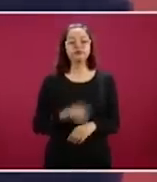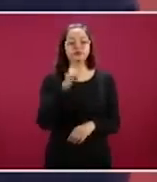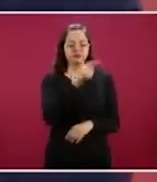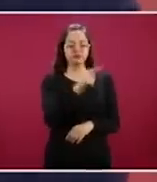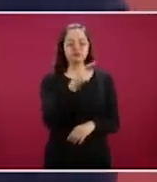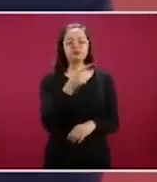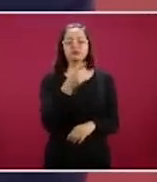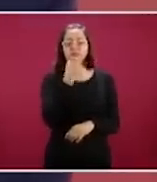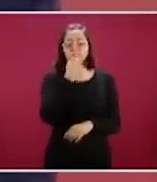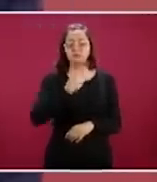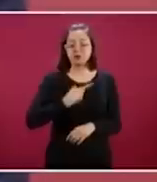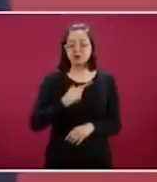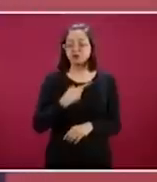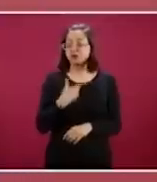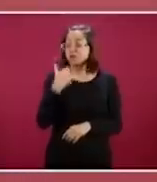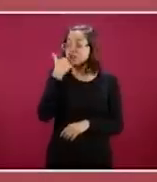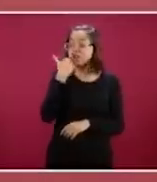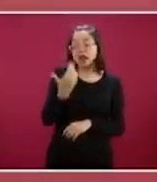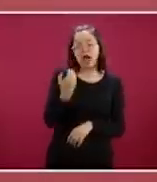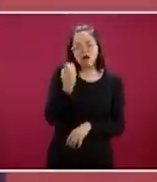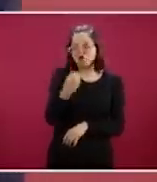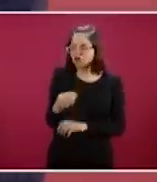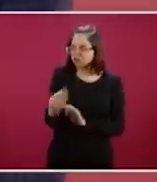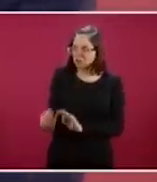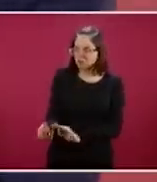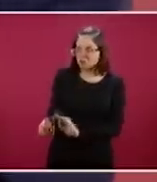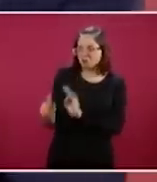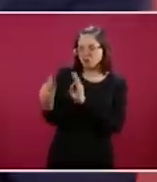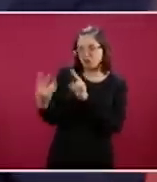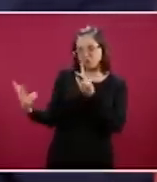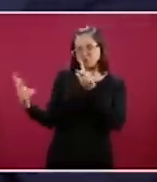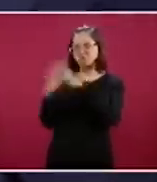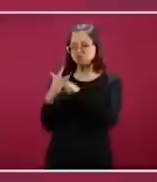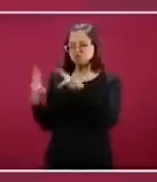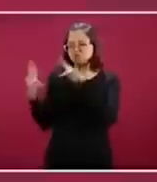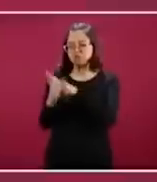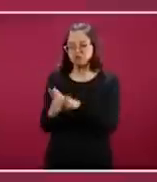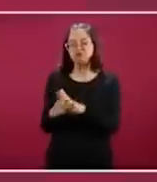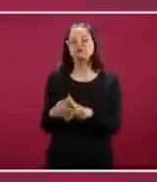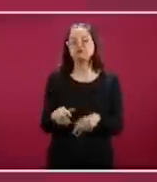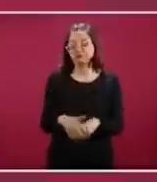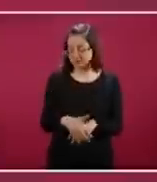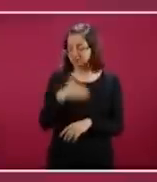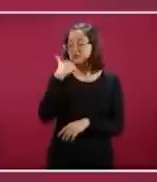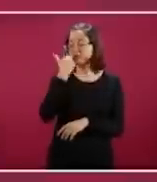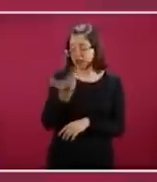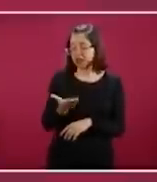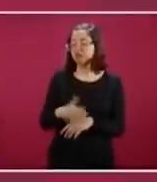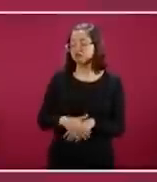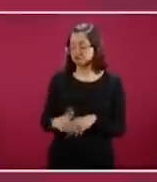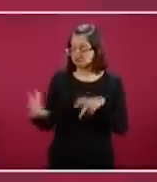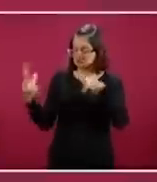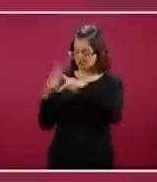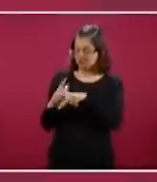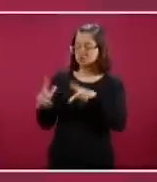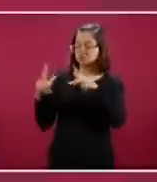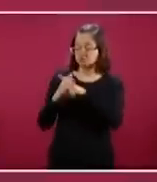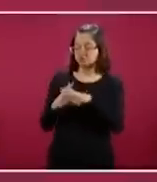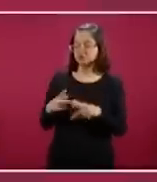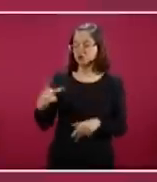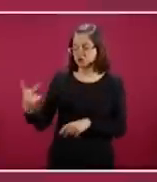¿quieren que nos enfrentemos? ¿Quieren que yo me pelee con usted?